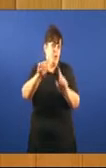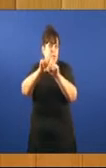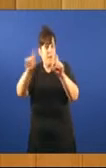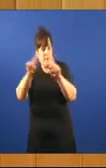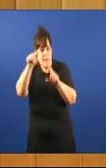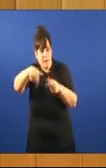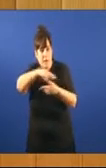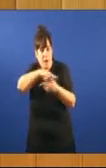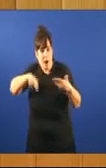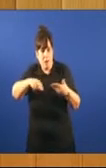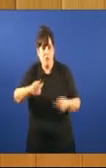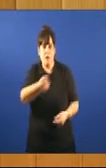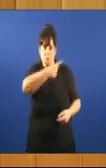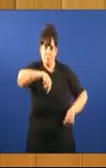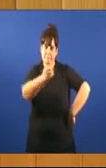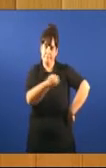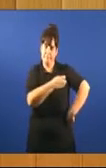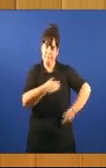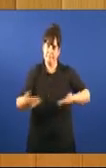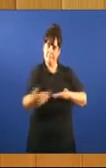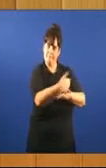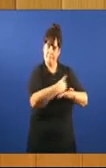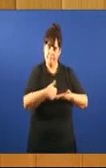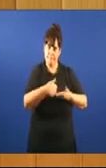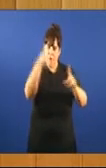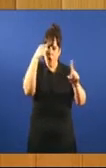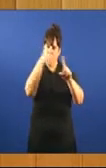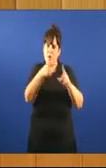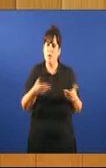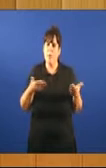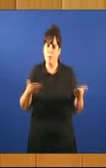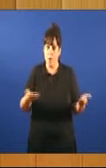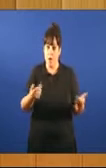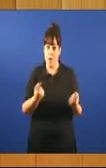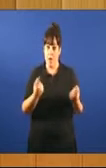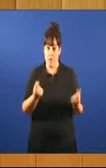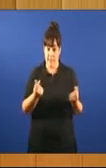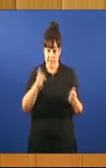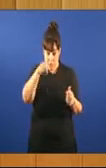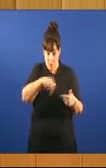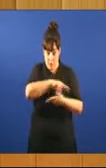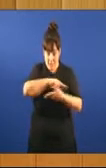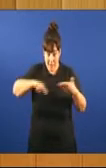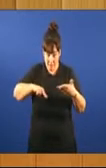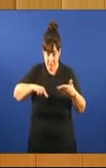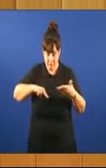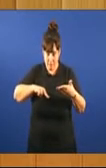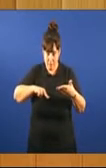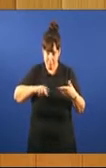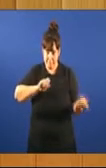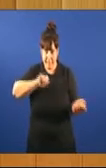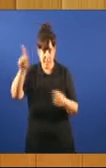E facémolo por un motivo, señor Feijóo, para evitar que o diñeiro que se recada en Galiza tamén